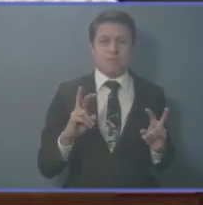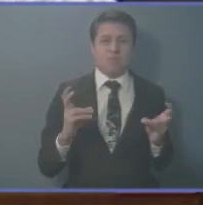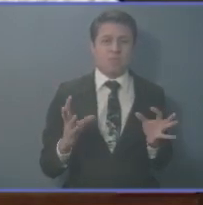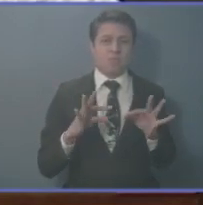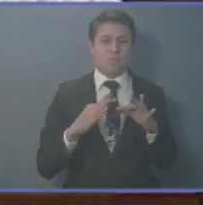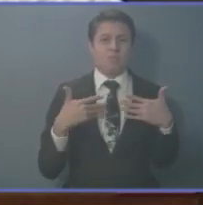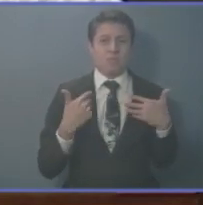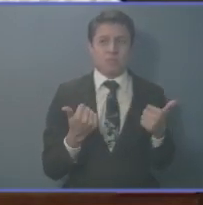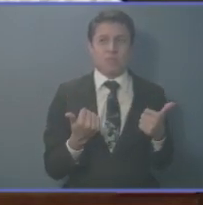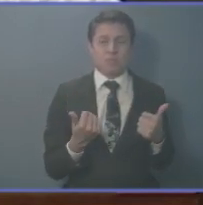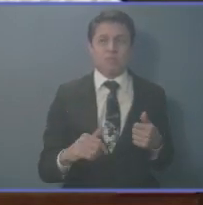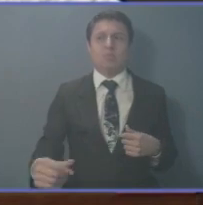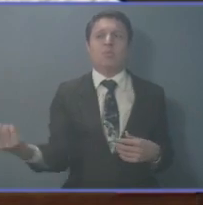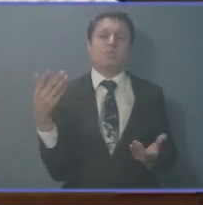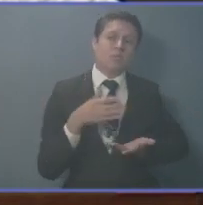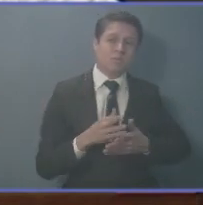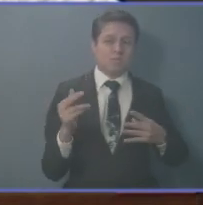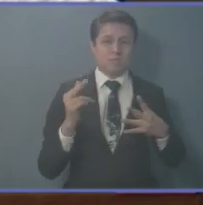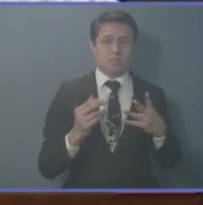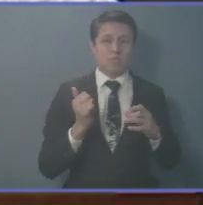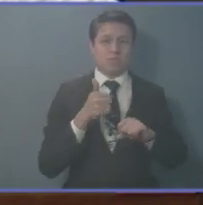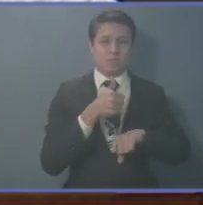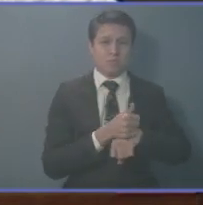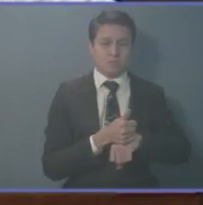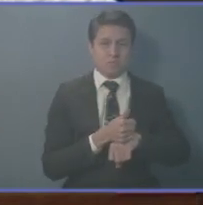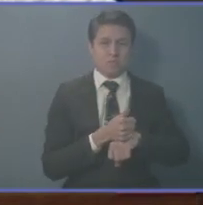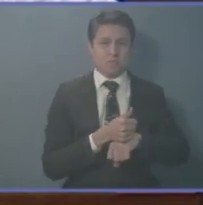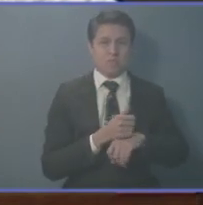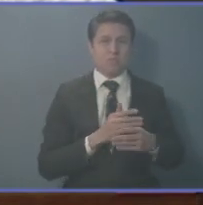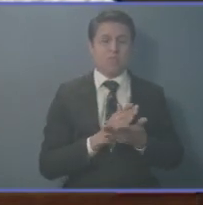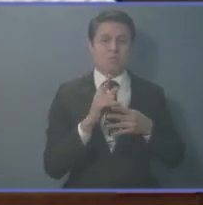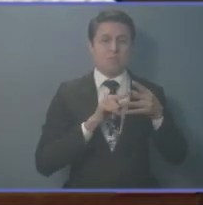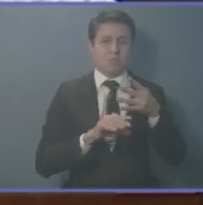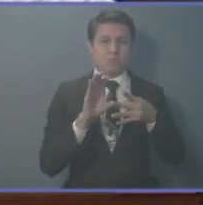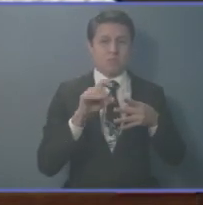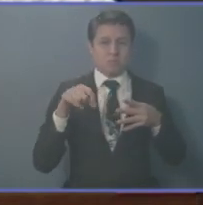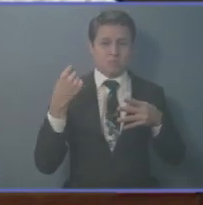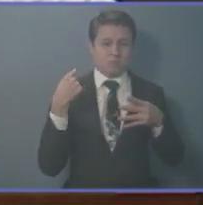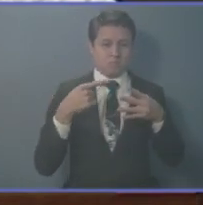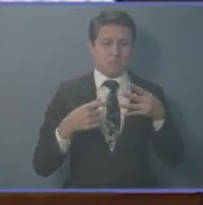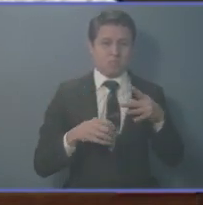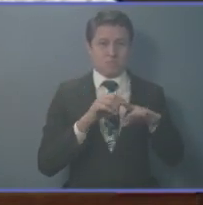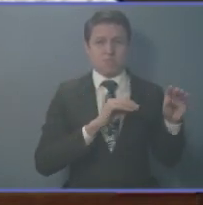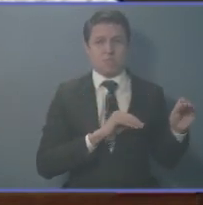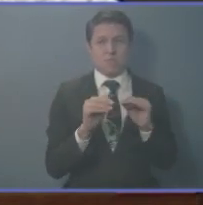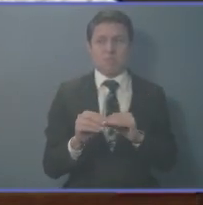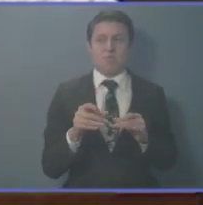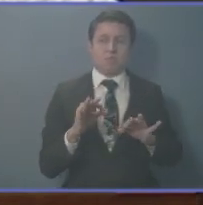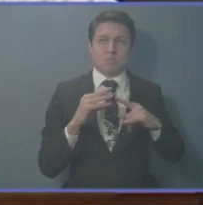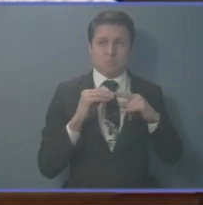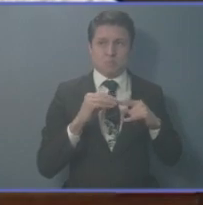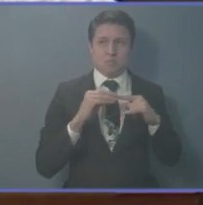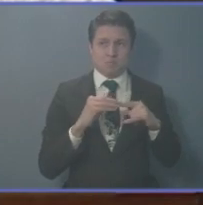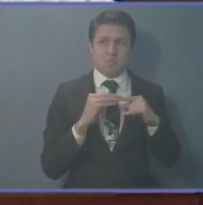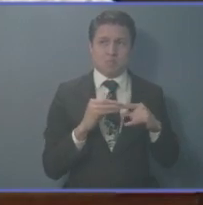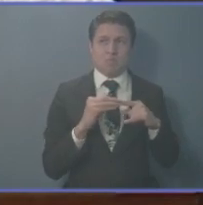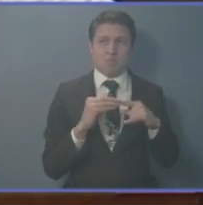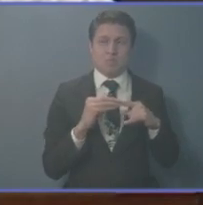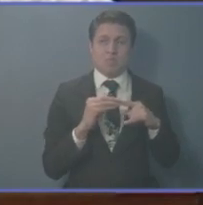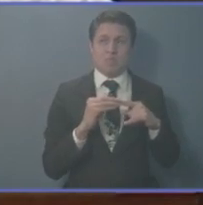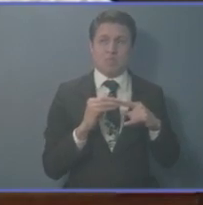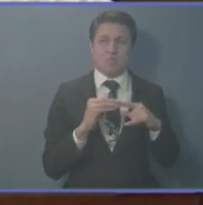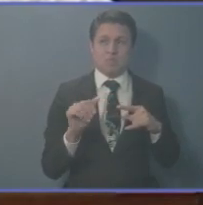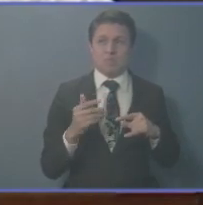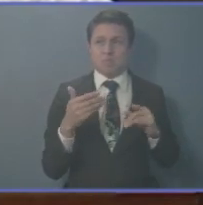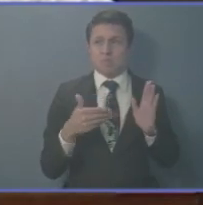salud, siempre dentro del marco establecido por la Constitución. La presente ley se aplicará de manera especial respecto a cualquier otra que